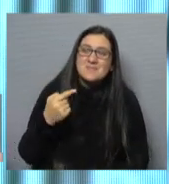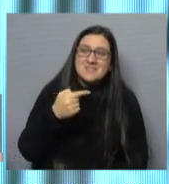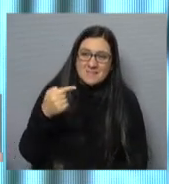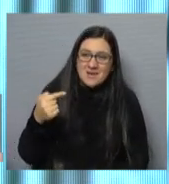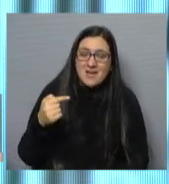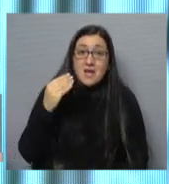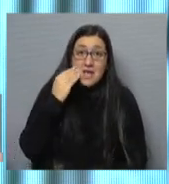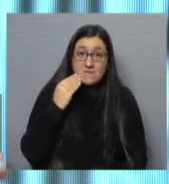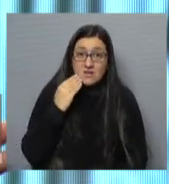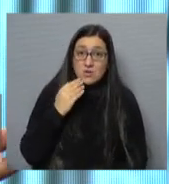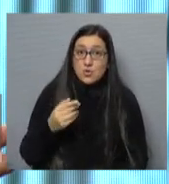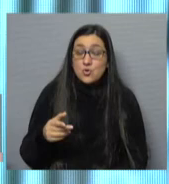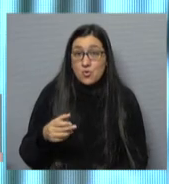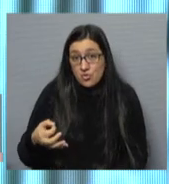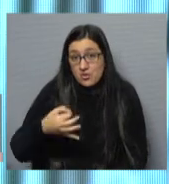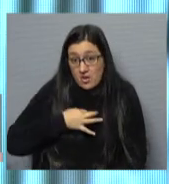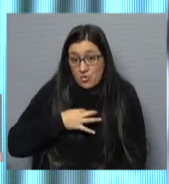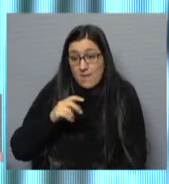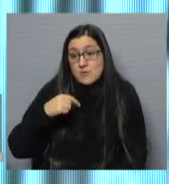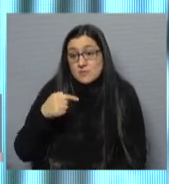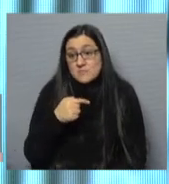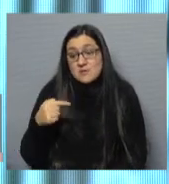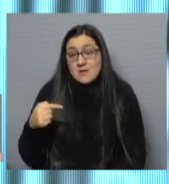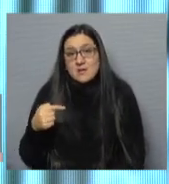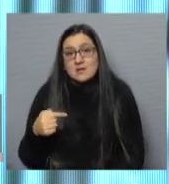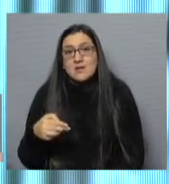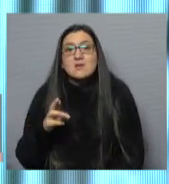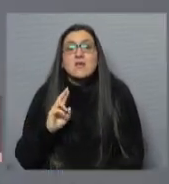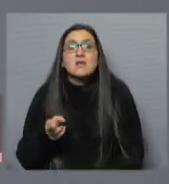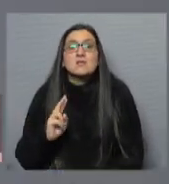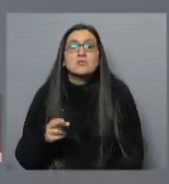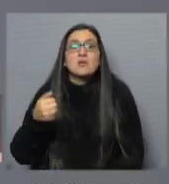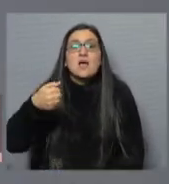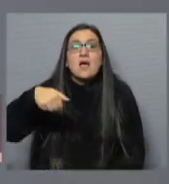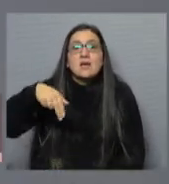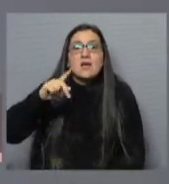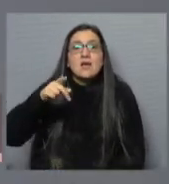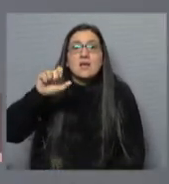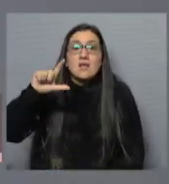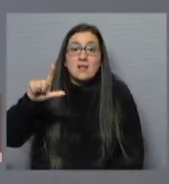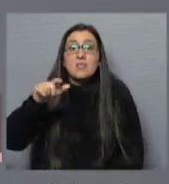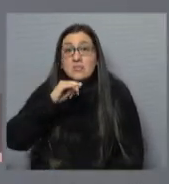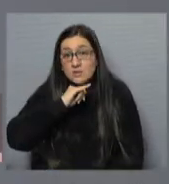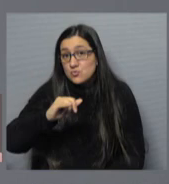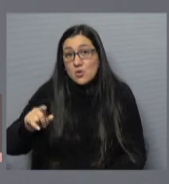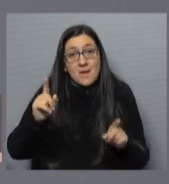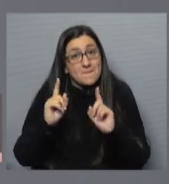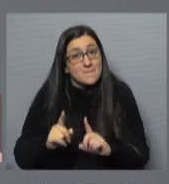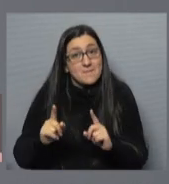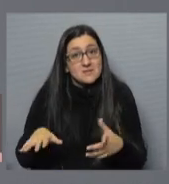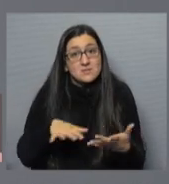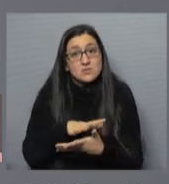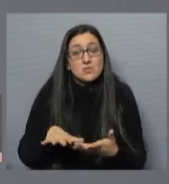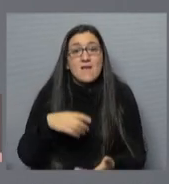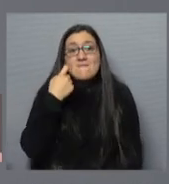que viene, y bueno. Sí, estamos, quien renunció, que estaba en ese cargo, Ángel Balmagia, estuvo acá denunciando un poco eso, esa falta